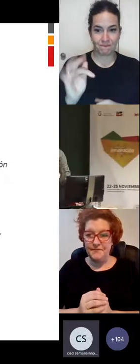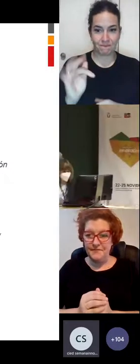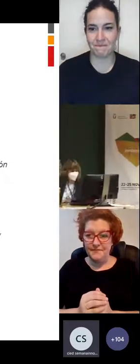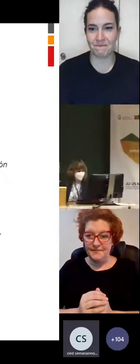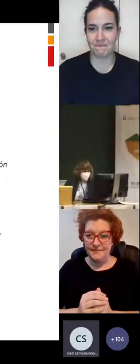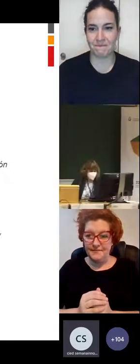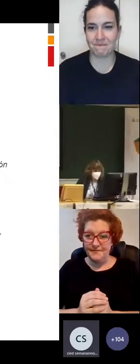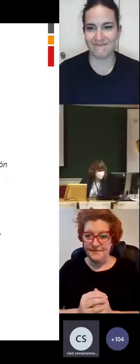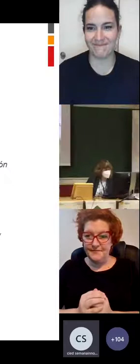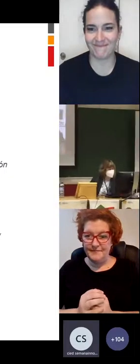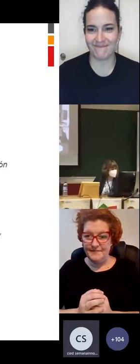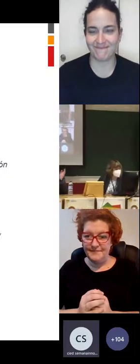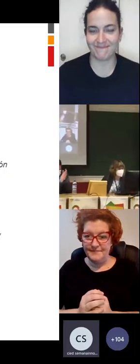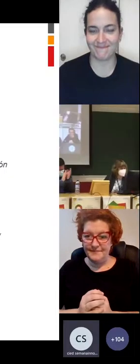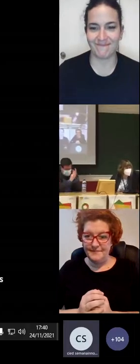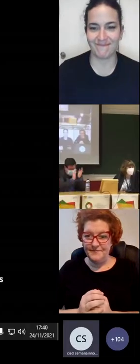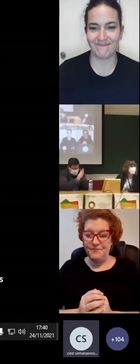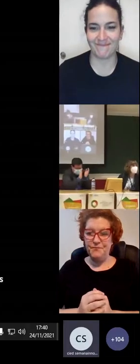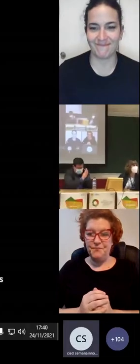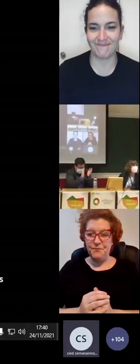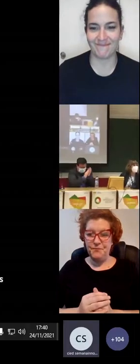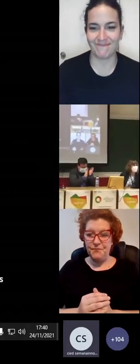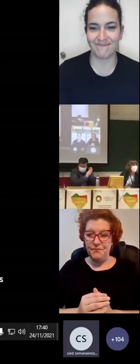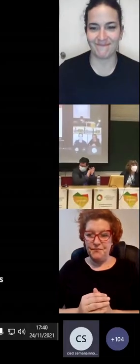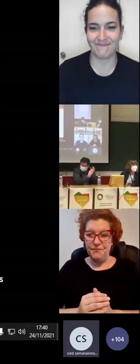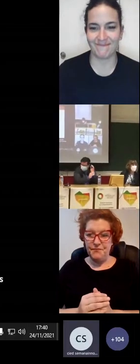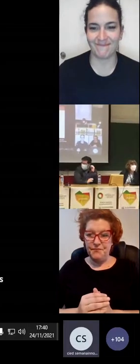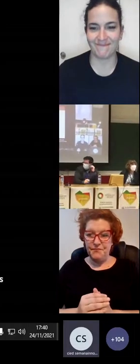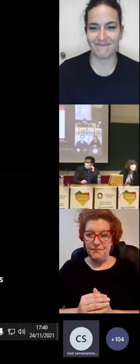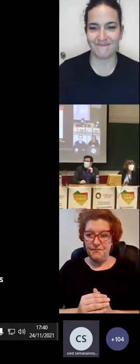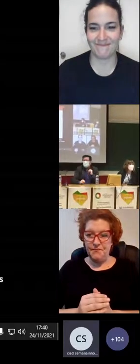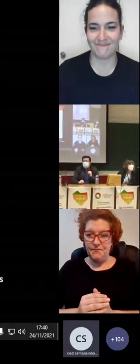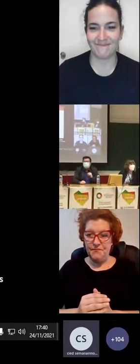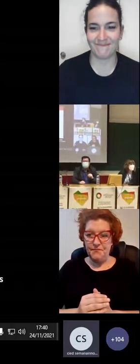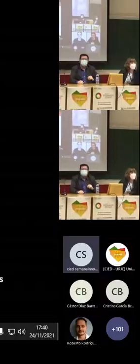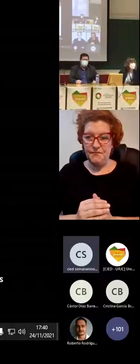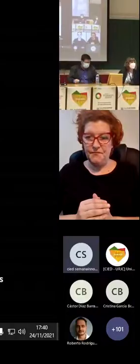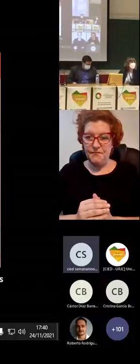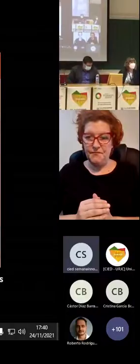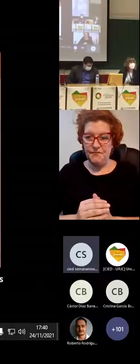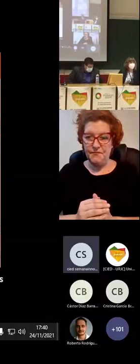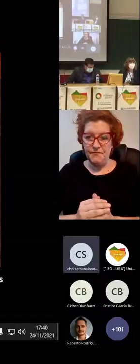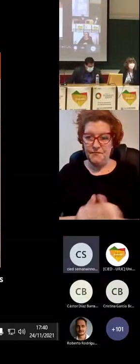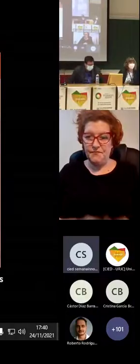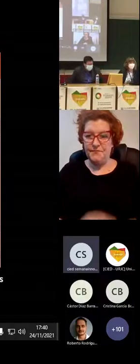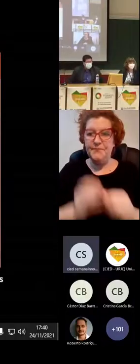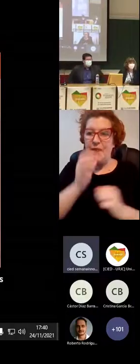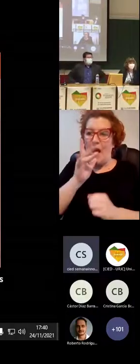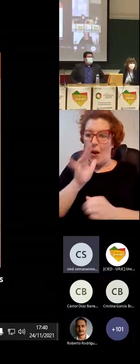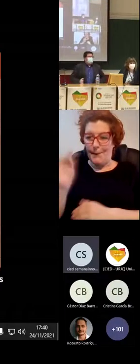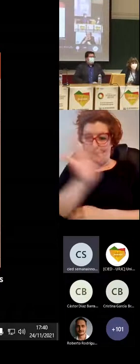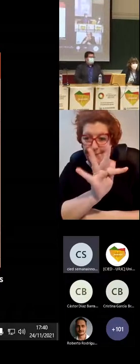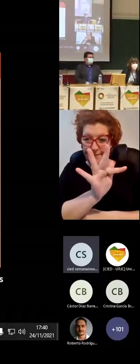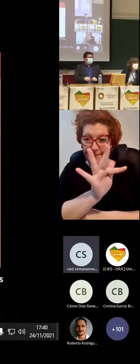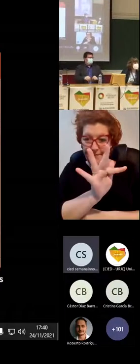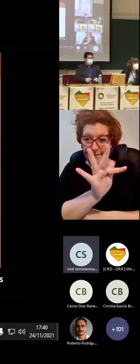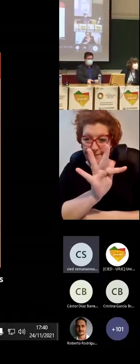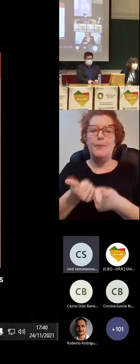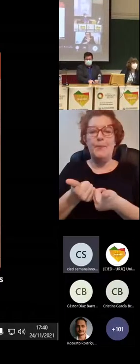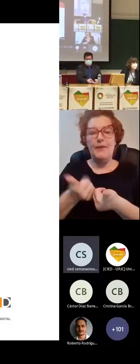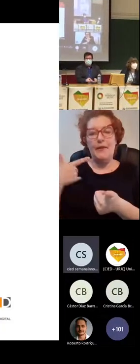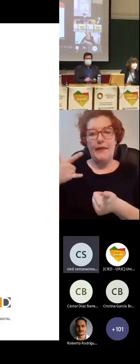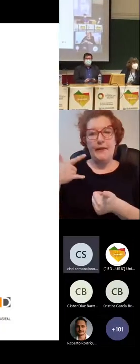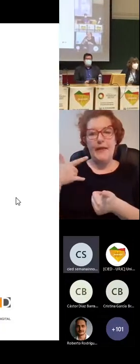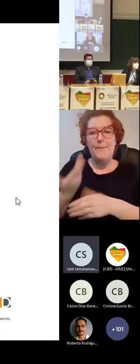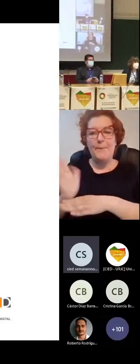Ana. Bien, a continuación vamos